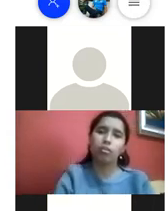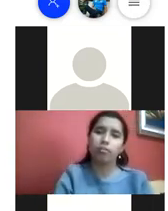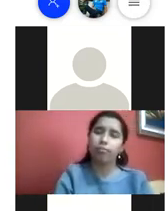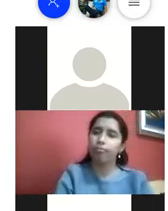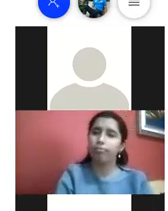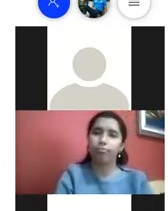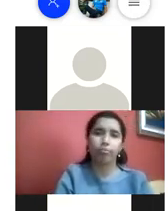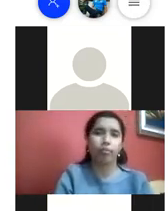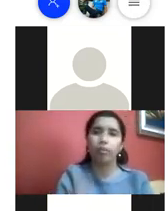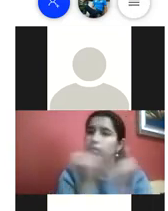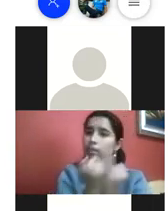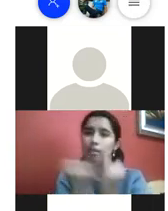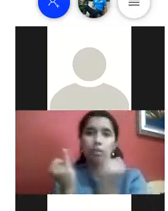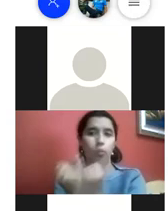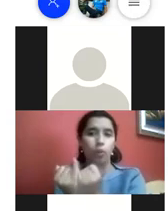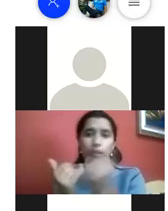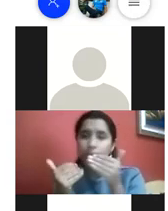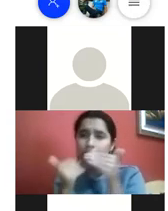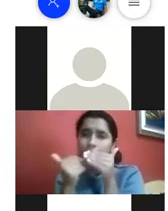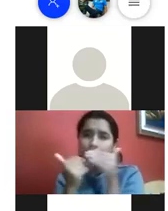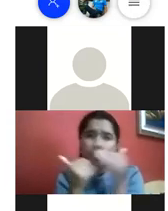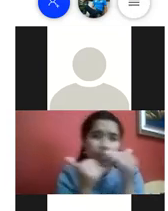están igual de cerca.